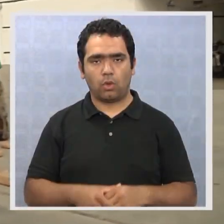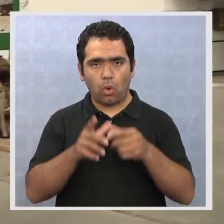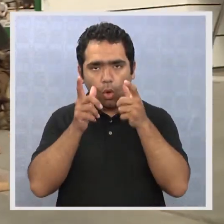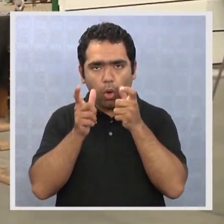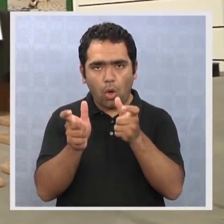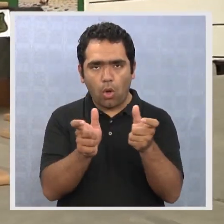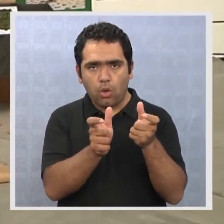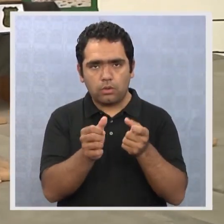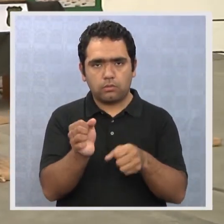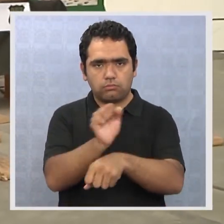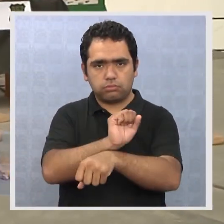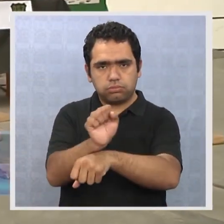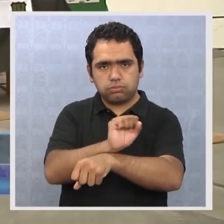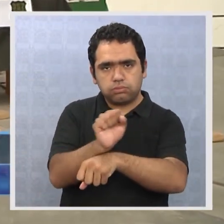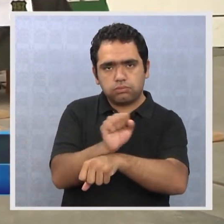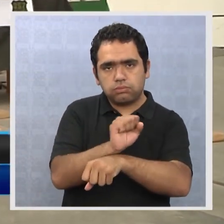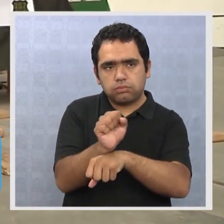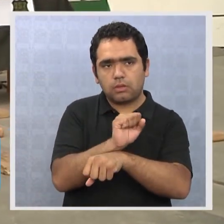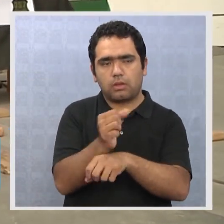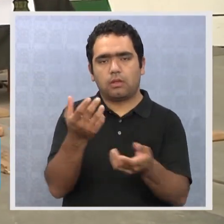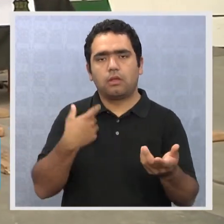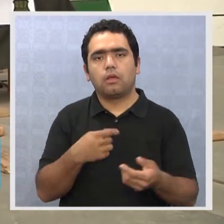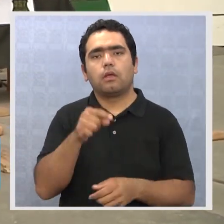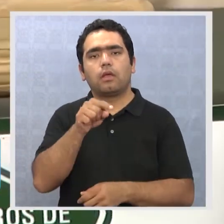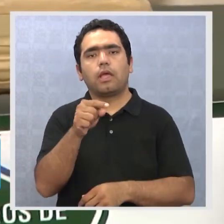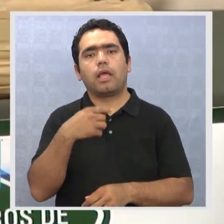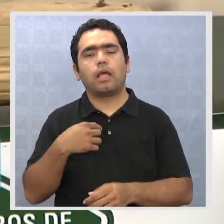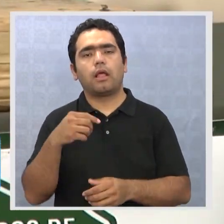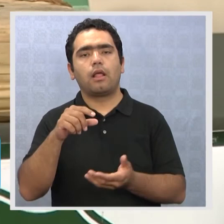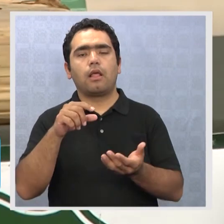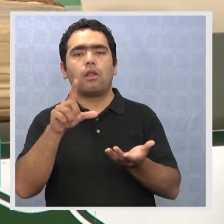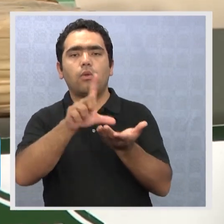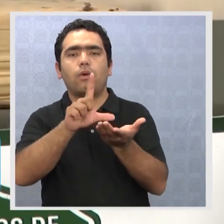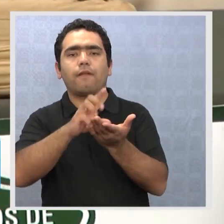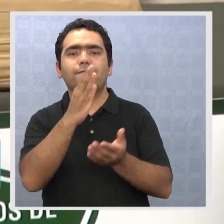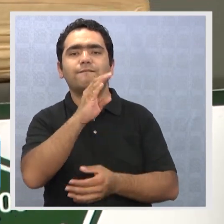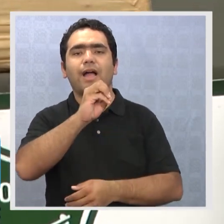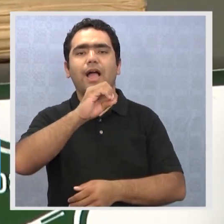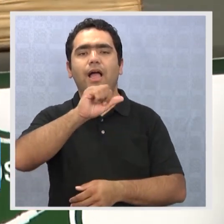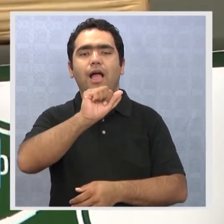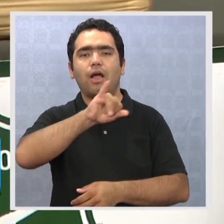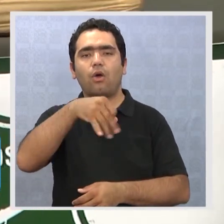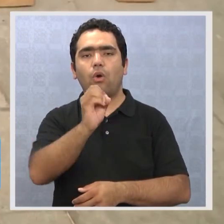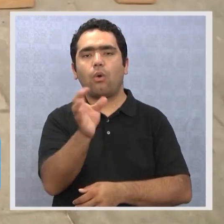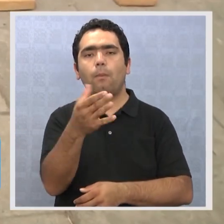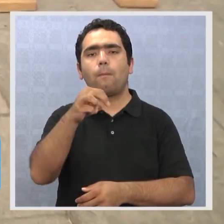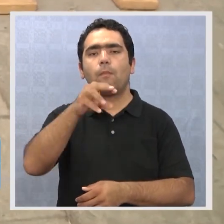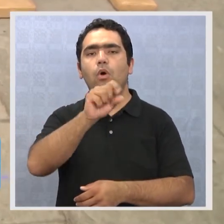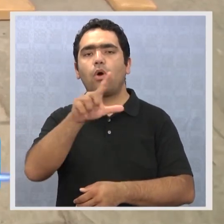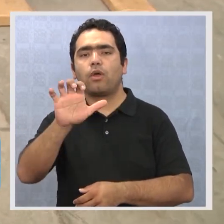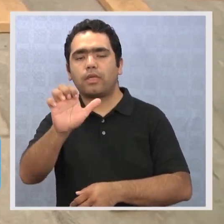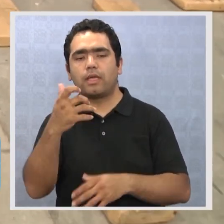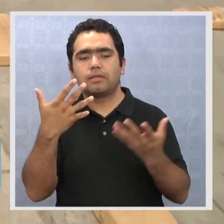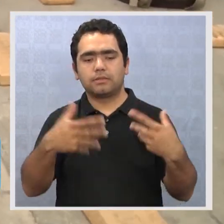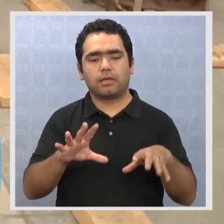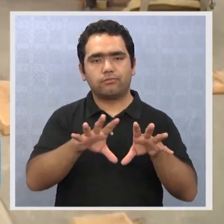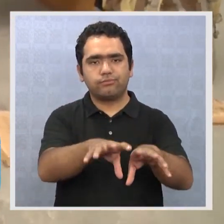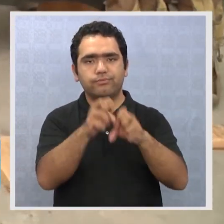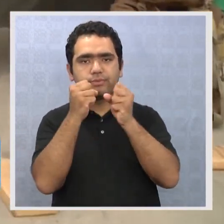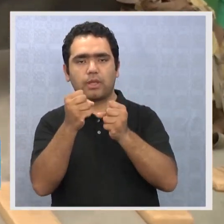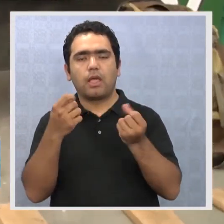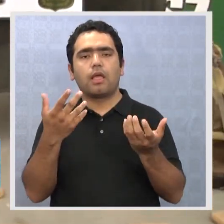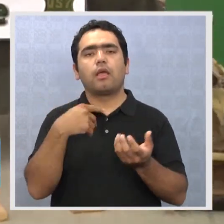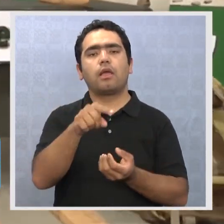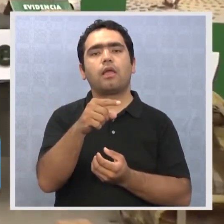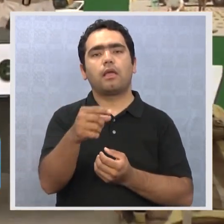un control vehícular selectivo realizado en el sector de bajo molle permitió detectar 21 kilos y 350 gramos